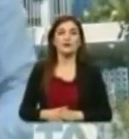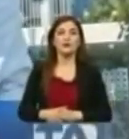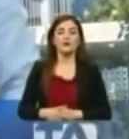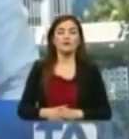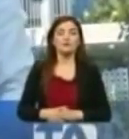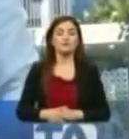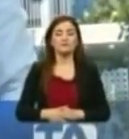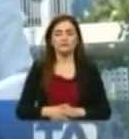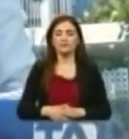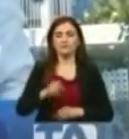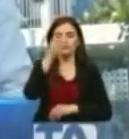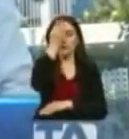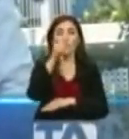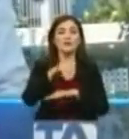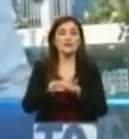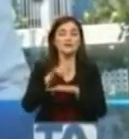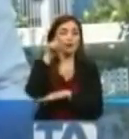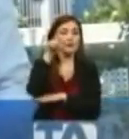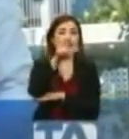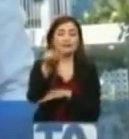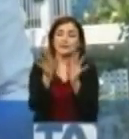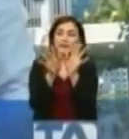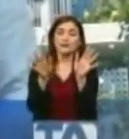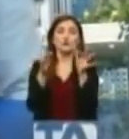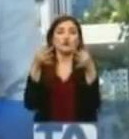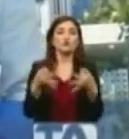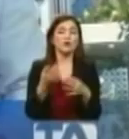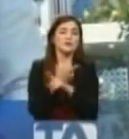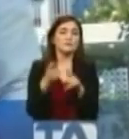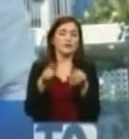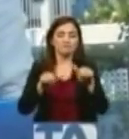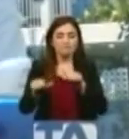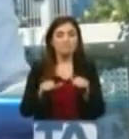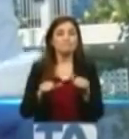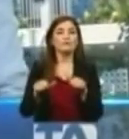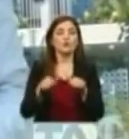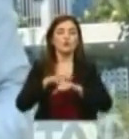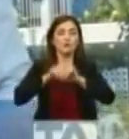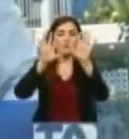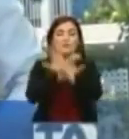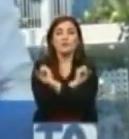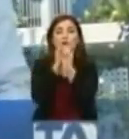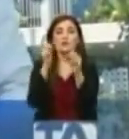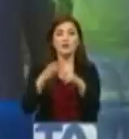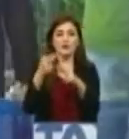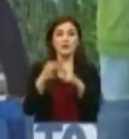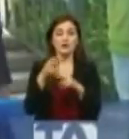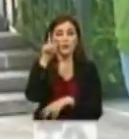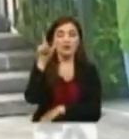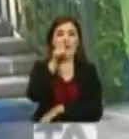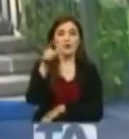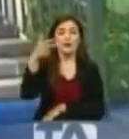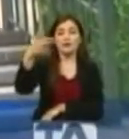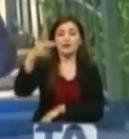Así es, compañeras, buenas tardes. En efecto, aquí en la Fiscalía General del Estado se han cumplido varias diligencias. A las 10 de la mañana, el exfiscal Galo